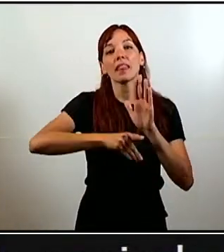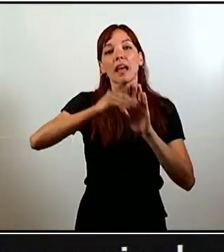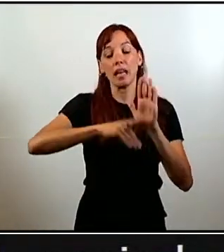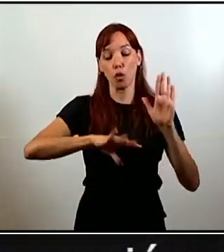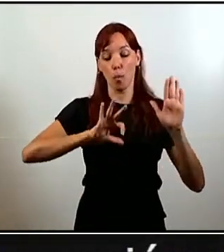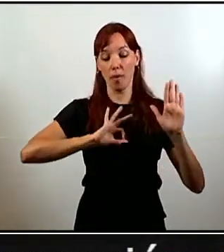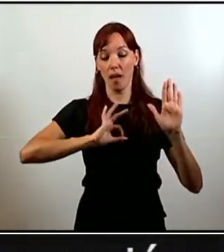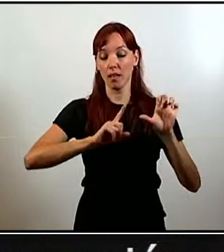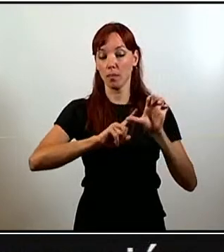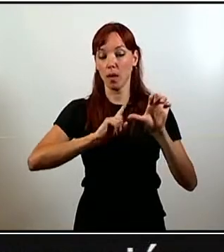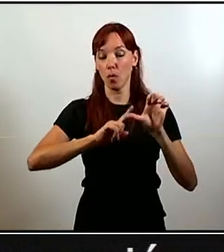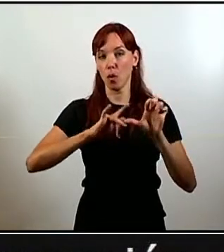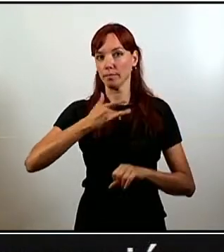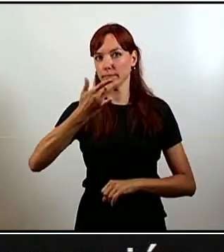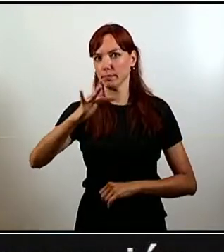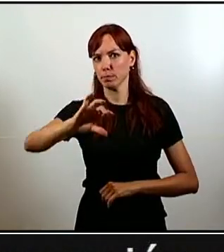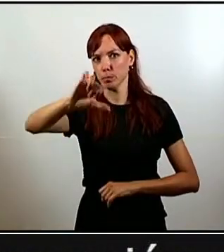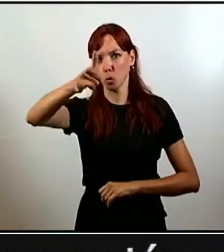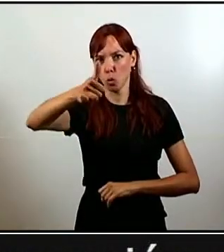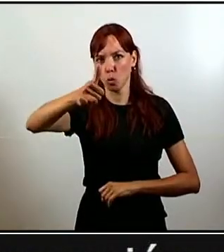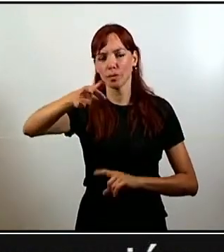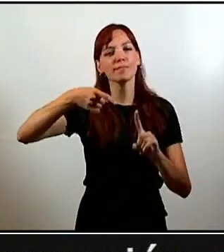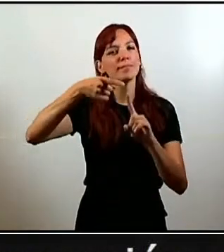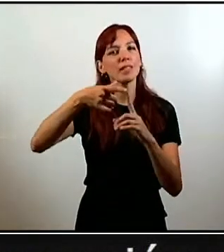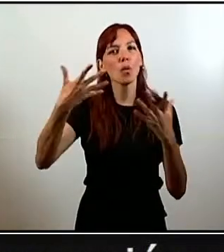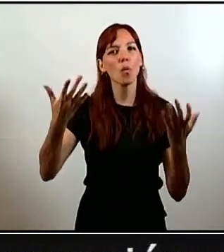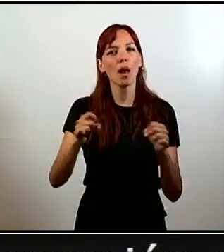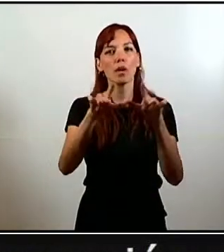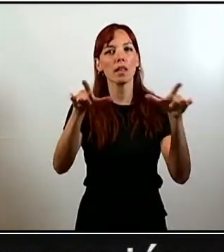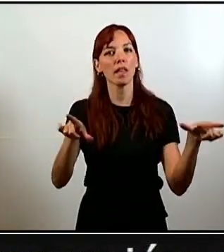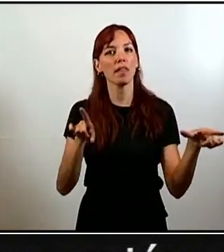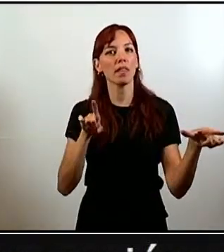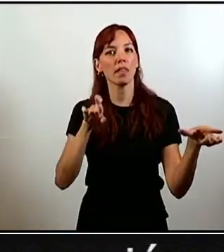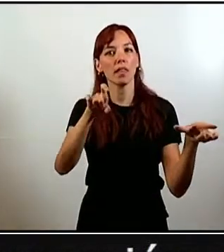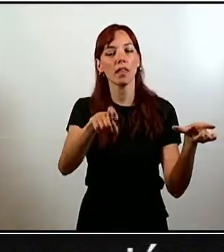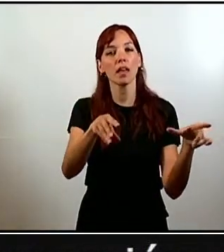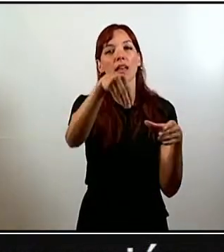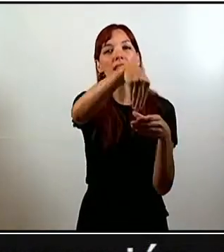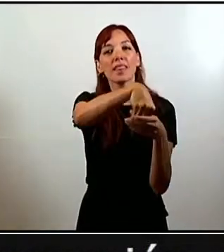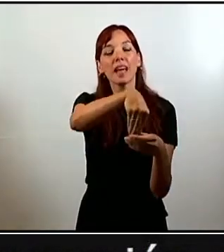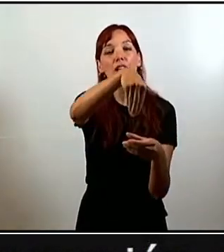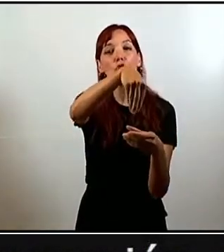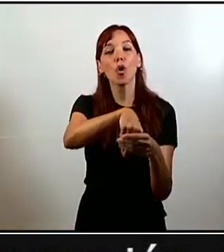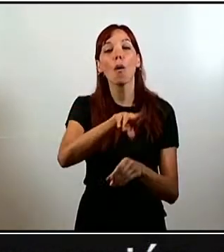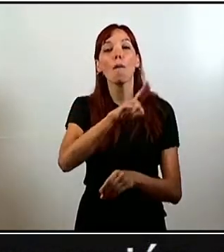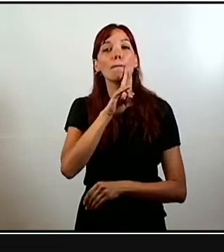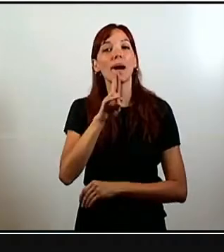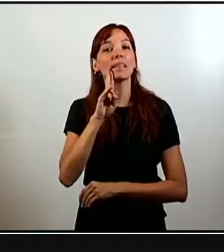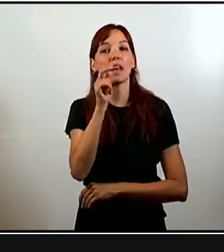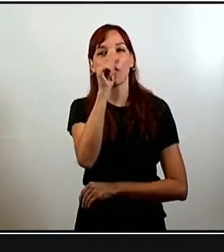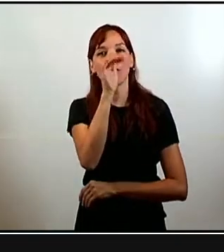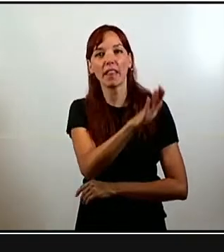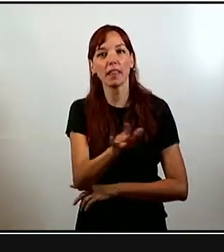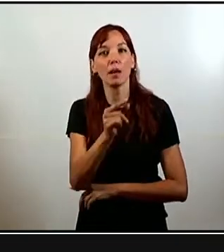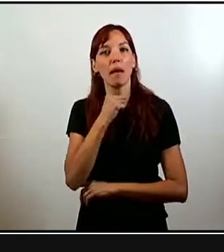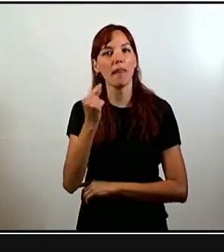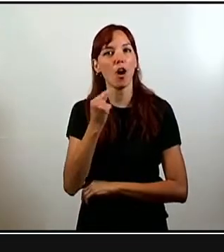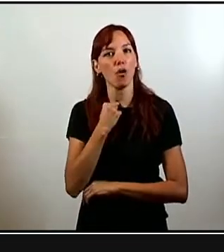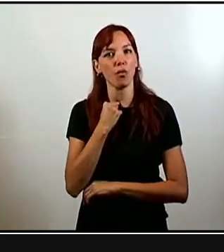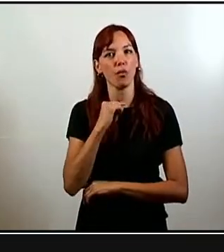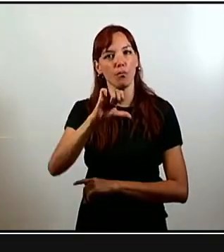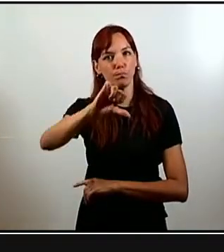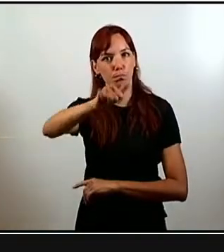de Extremadura a la unidad de oncohematología del Hospital Materno-Infantil de Badajoz. Esta propuesta la